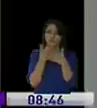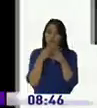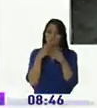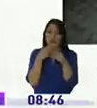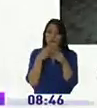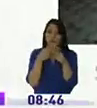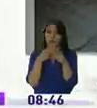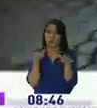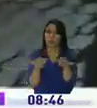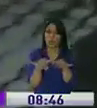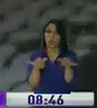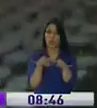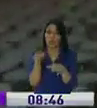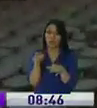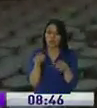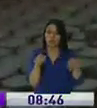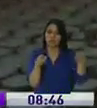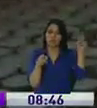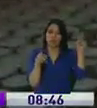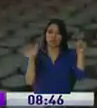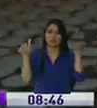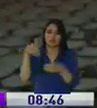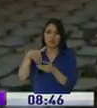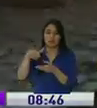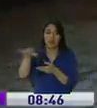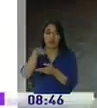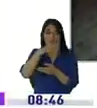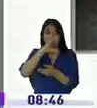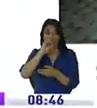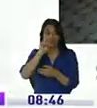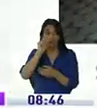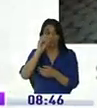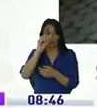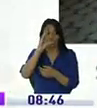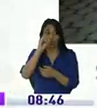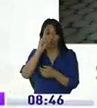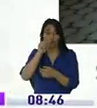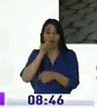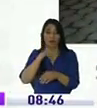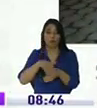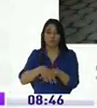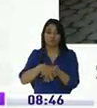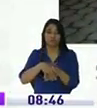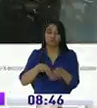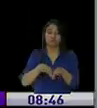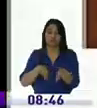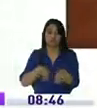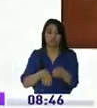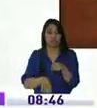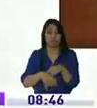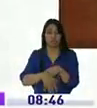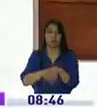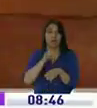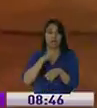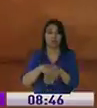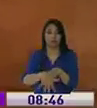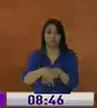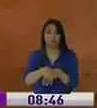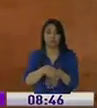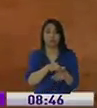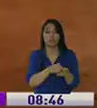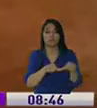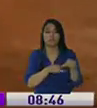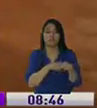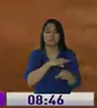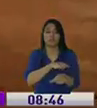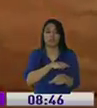Mire, ahí está. Esto es en Los Chillos. Fuga de agua, este sector corresponde al distrito metropolitano. Esto es de